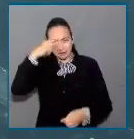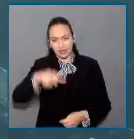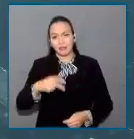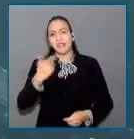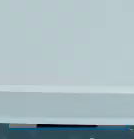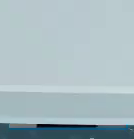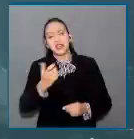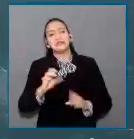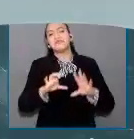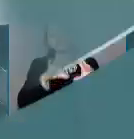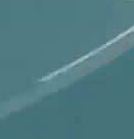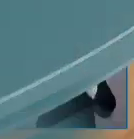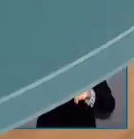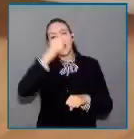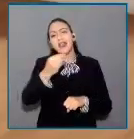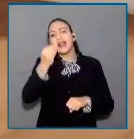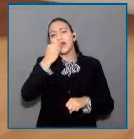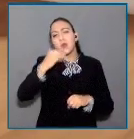básica.